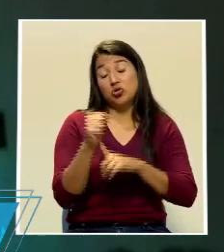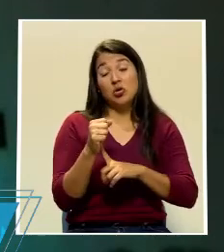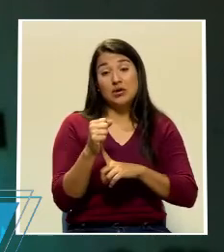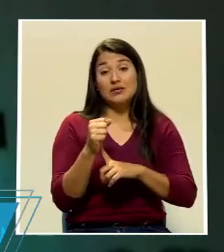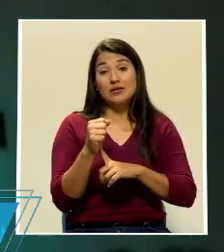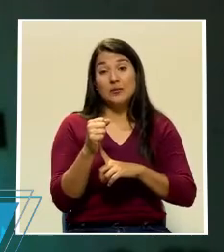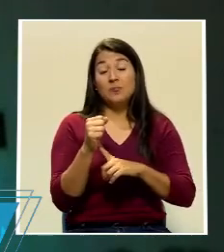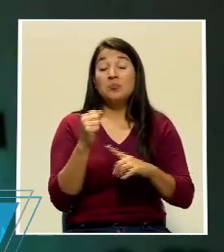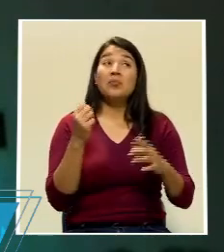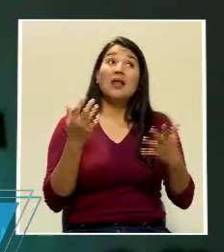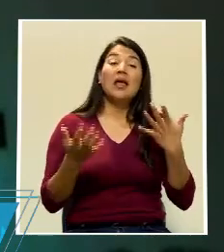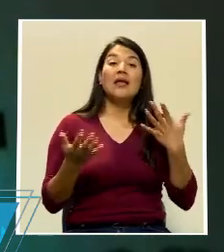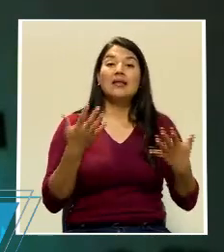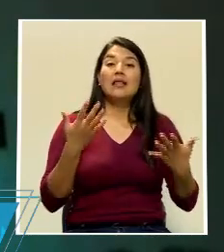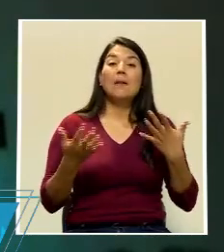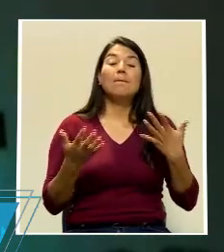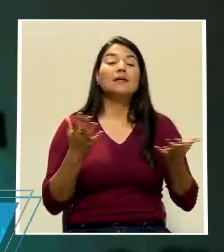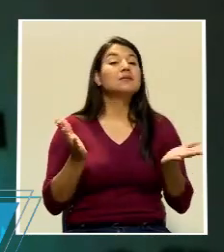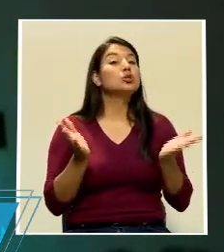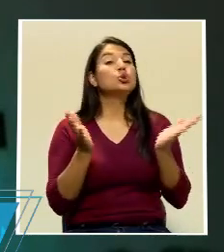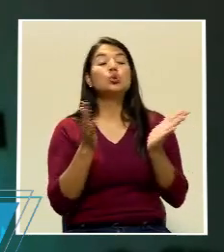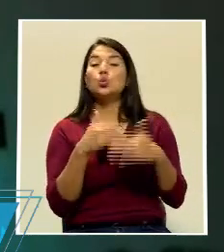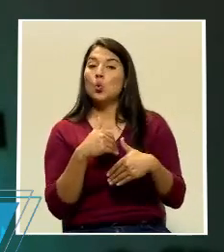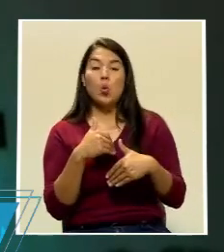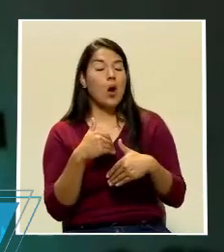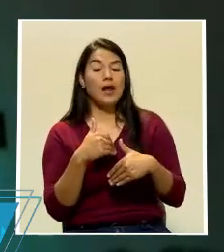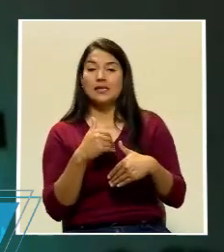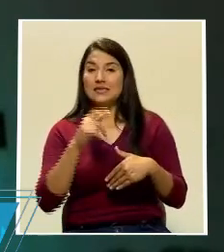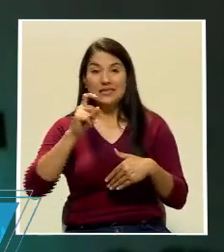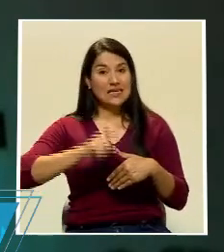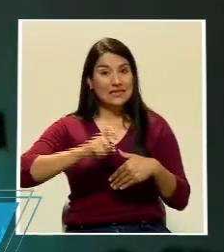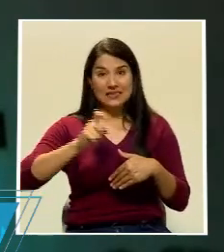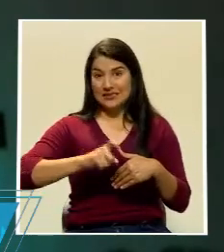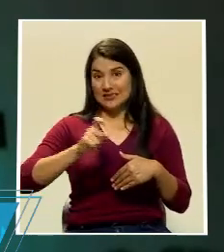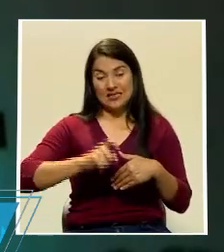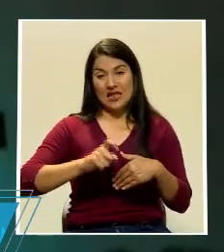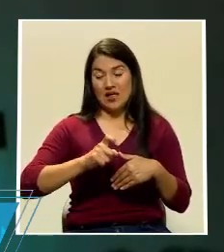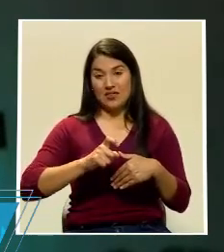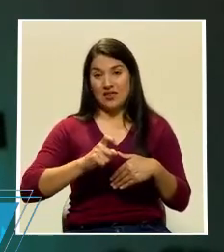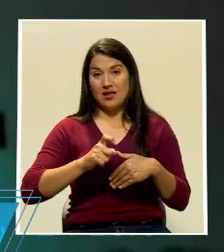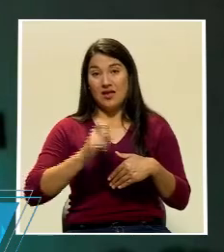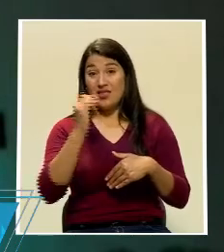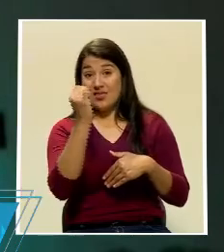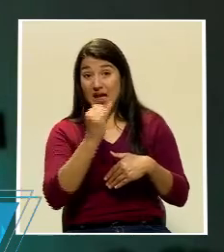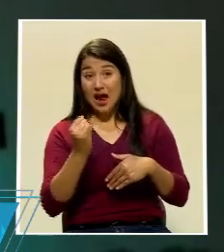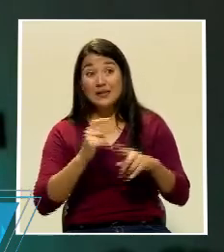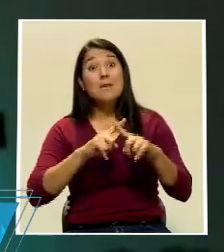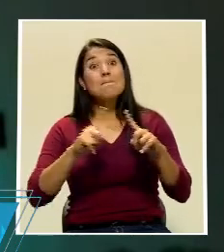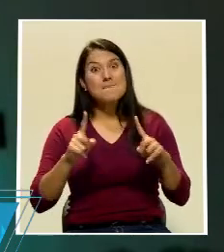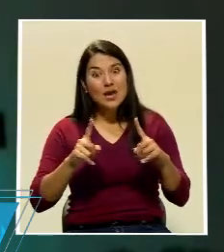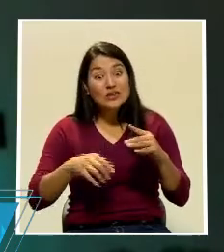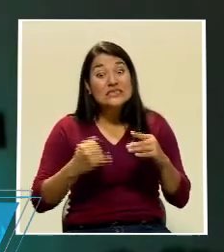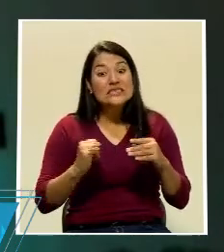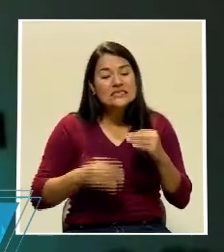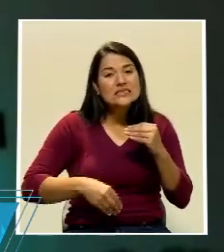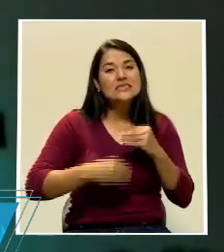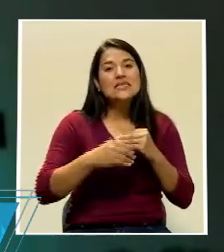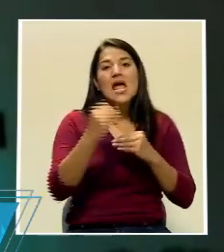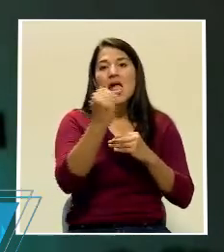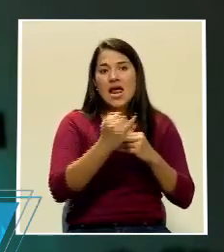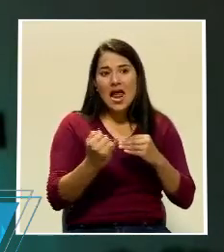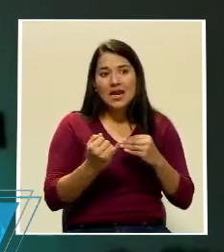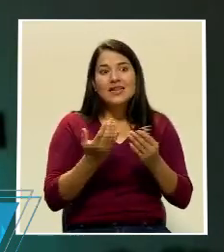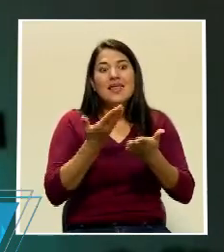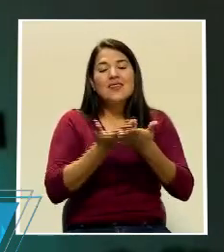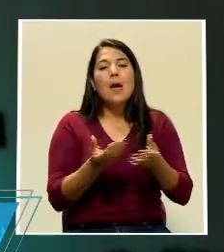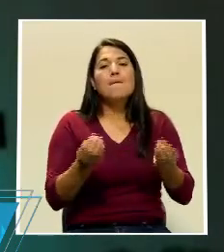necesariamente hay una necesidad artística, pero el arte abre esos espacios. Entonces fue